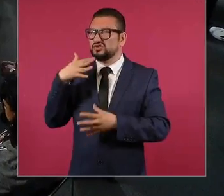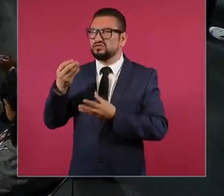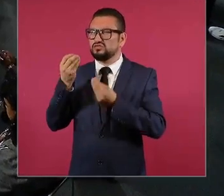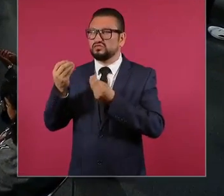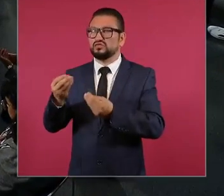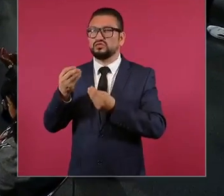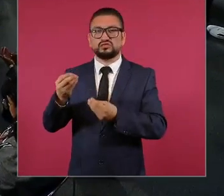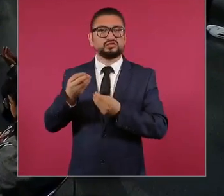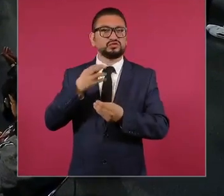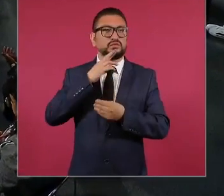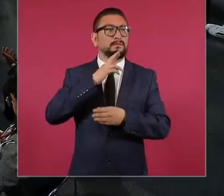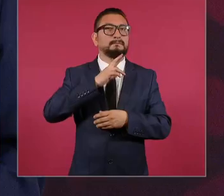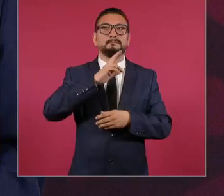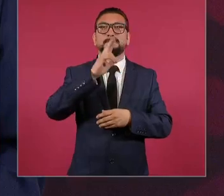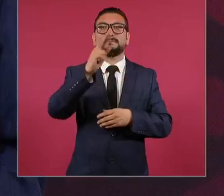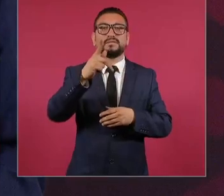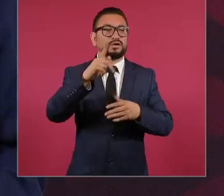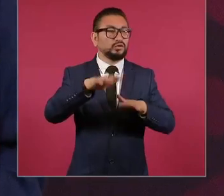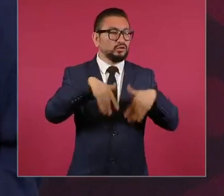pegarse a un escape